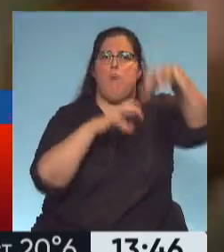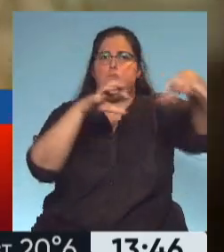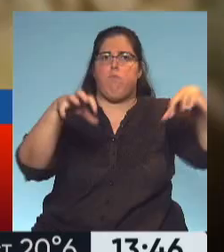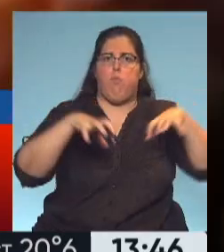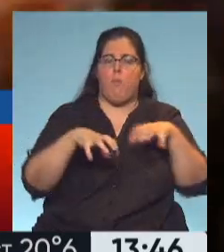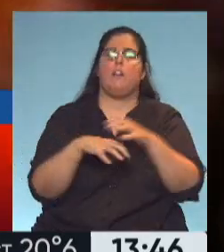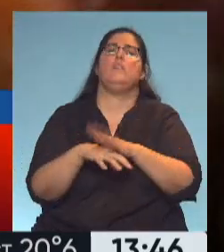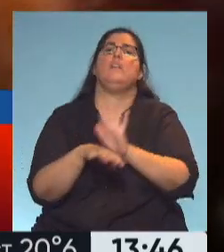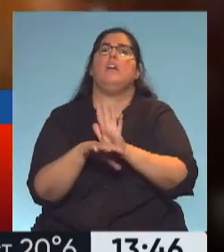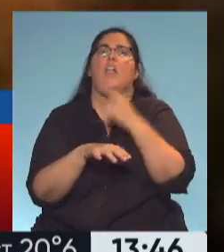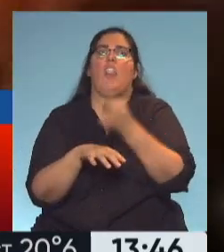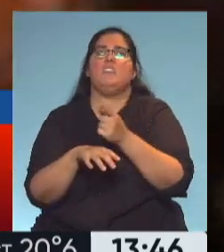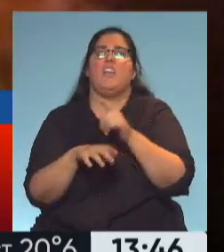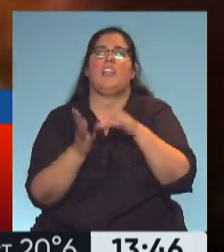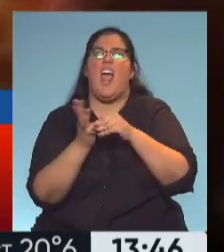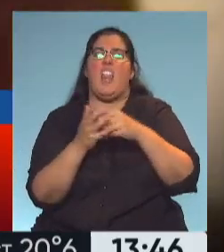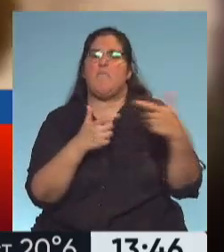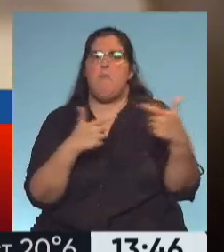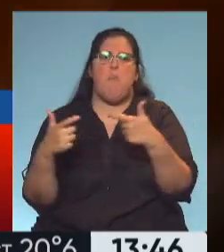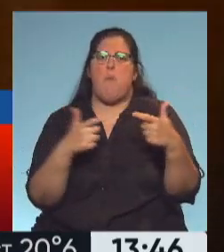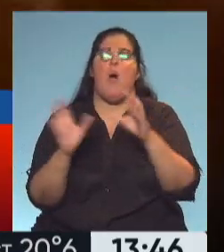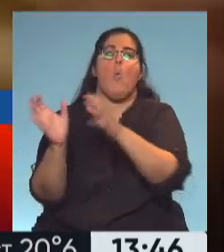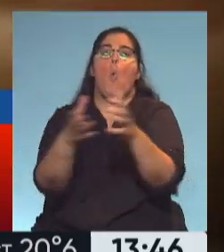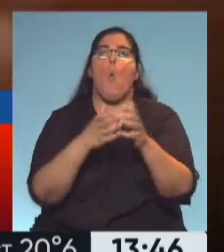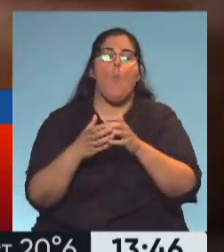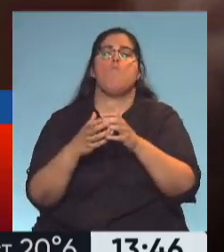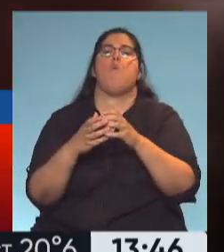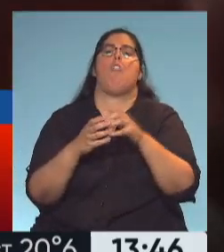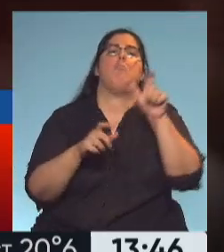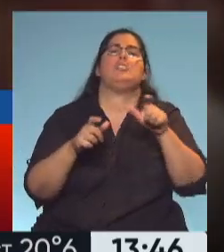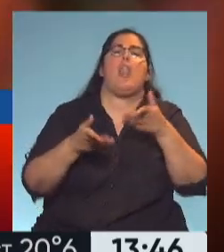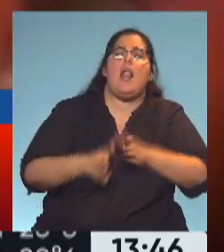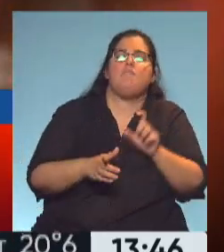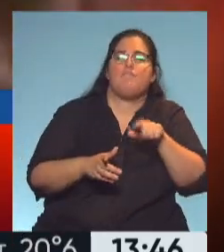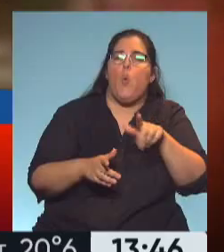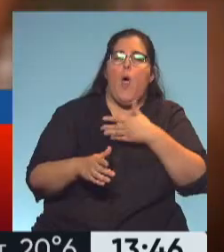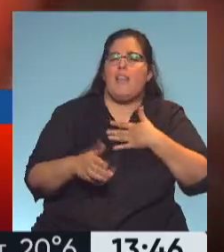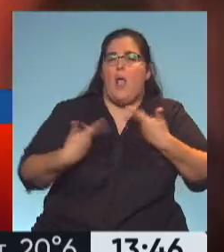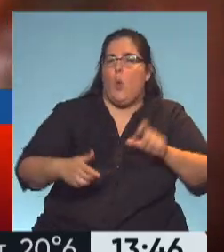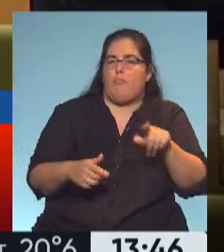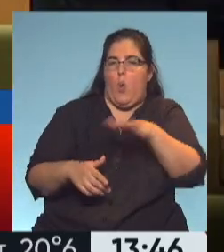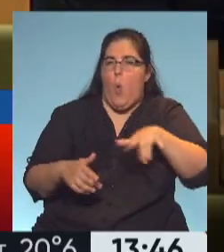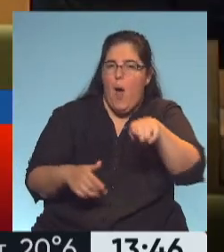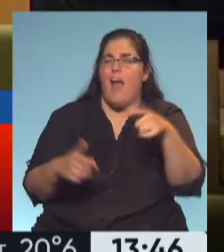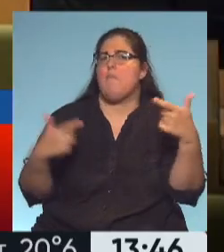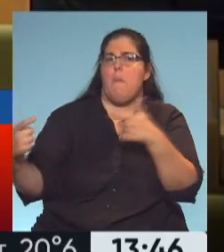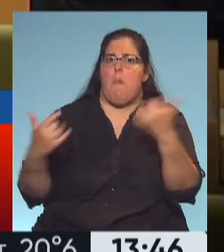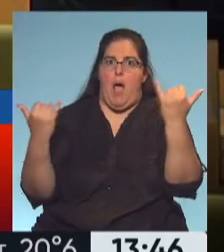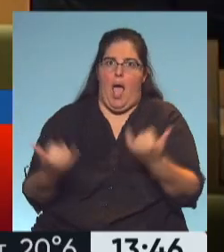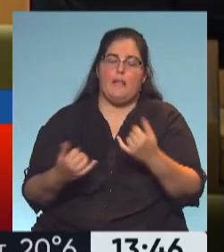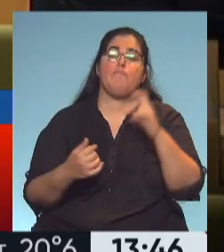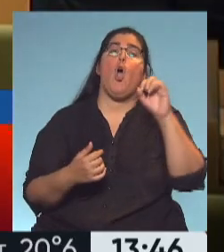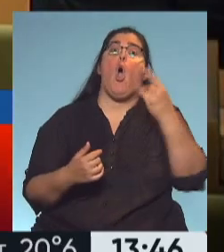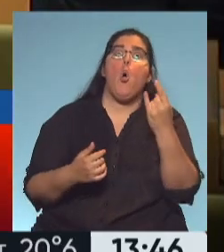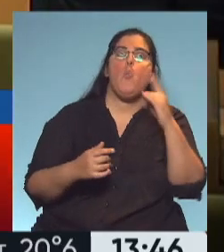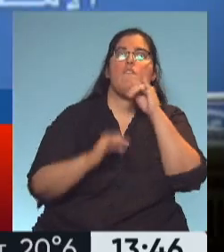significó el inicio de disputas territoriales con grupos armados y poblaciones originarias del lugar. De acuerdo a un informe de la ONU, en